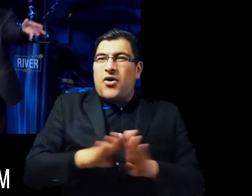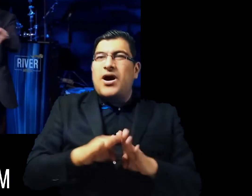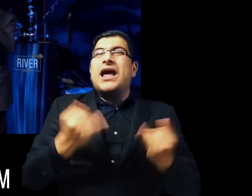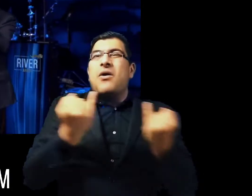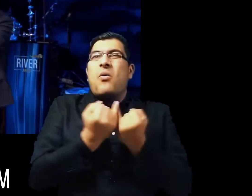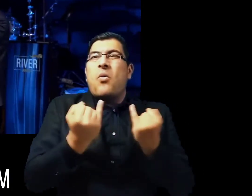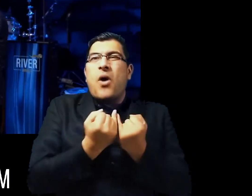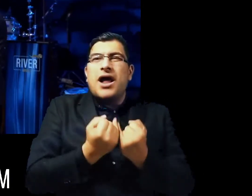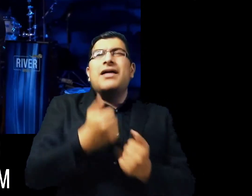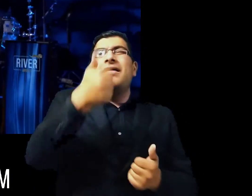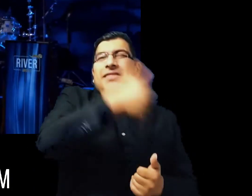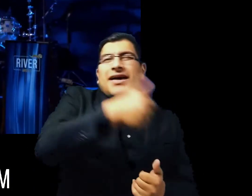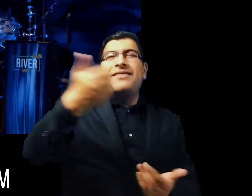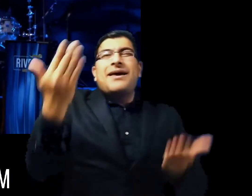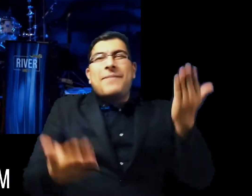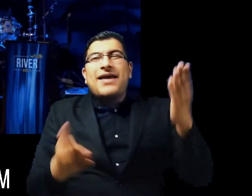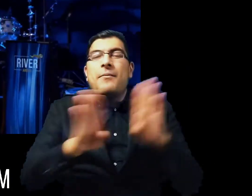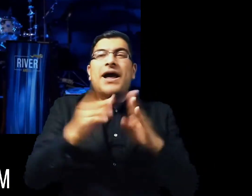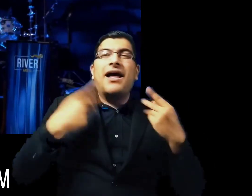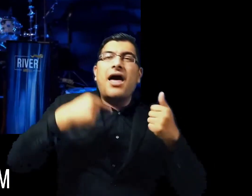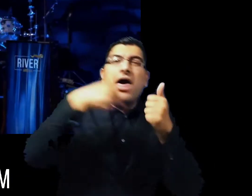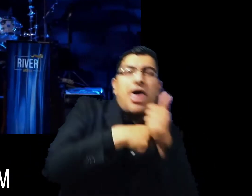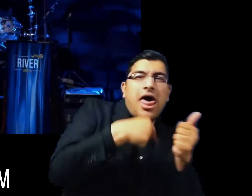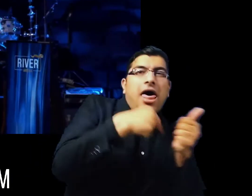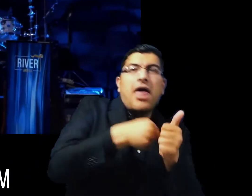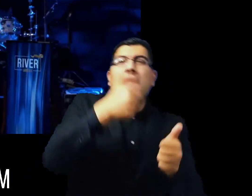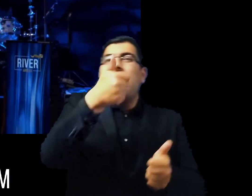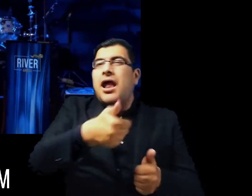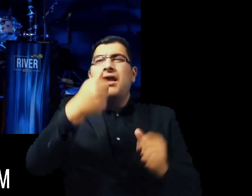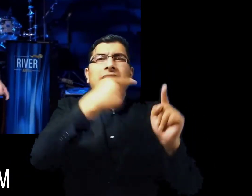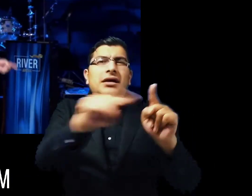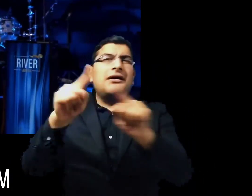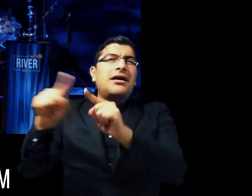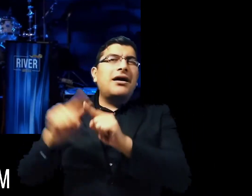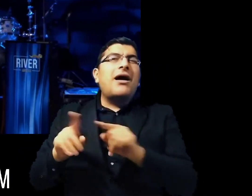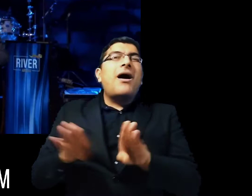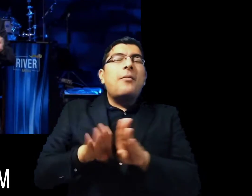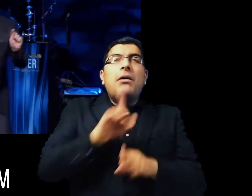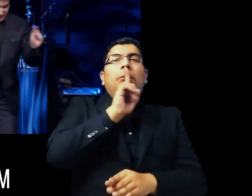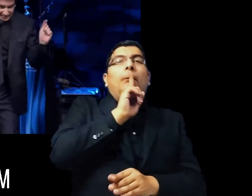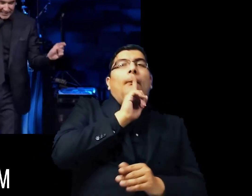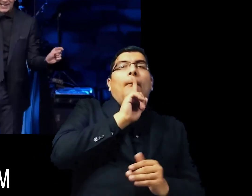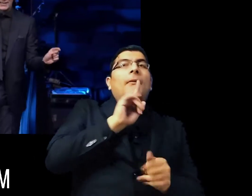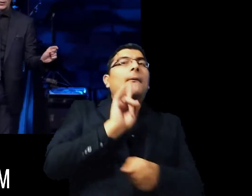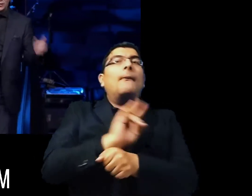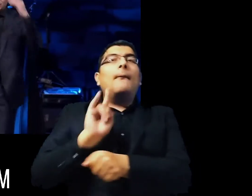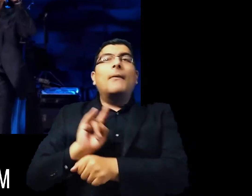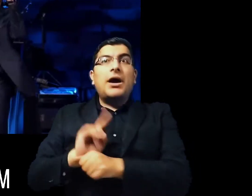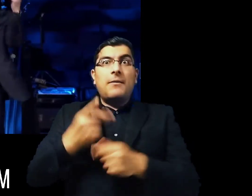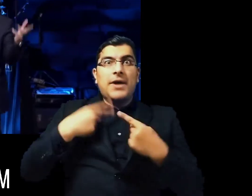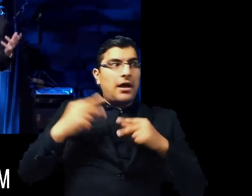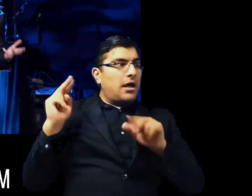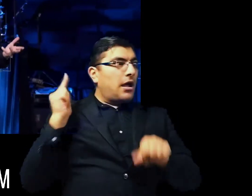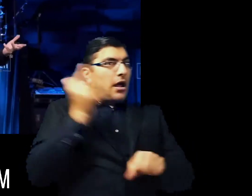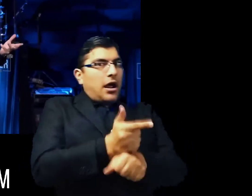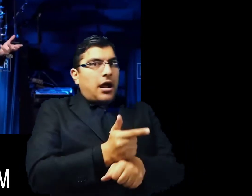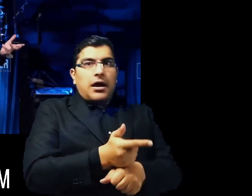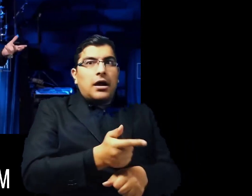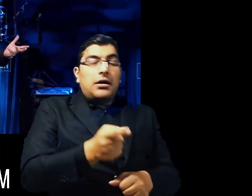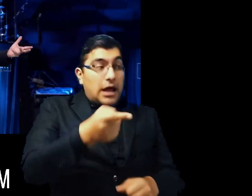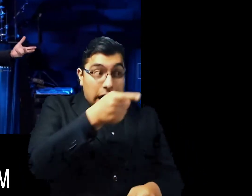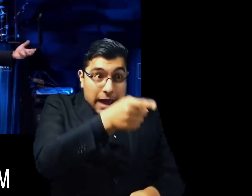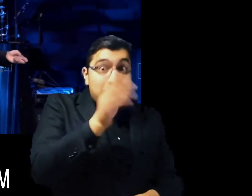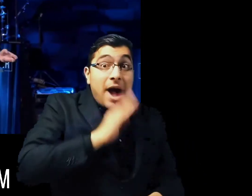varían, pero siempre están allí los árboles donde la gente se esconde para que la iglesia no se entere que están rotos. Miren qué